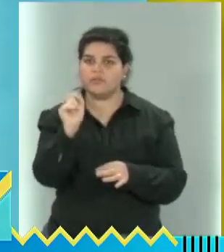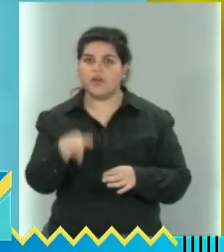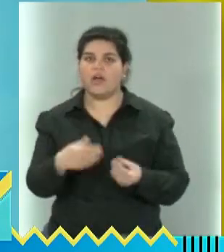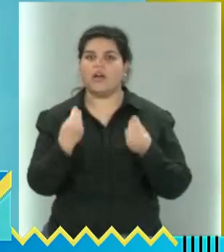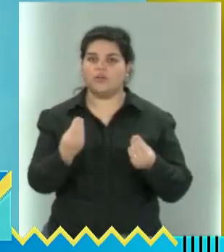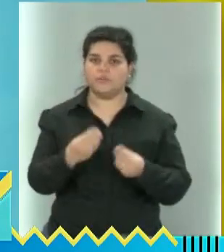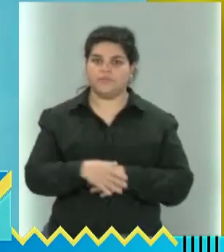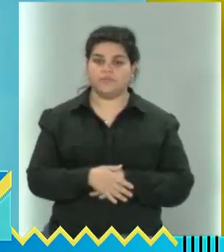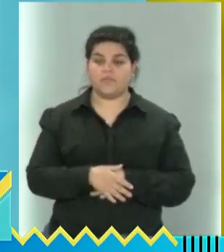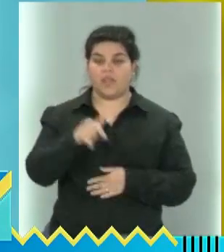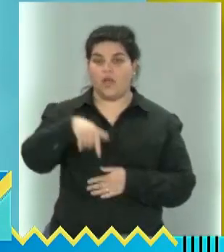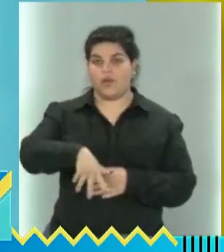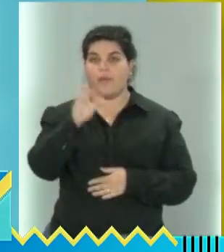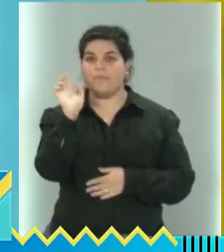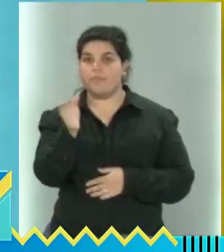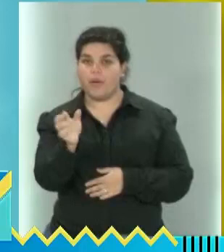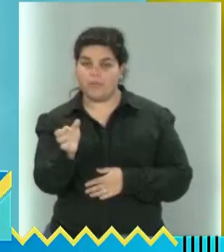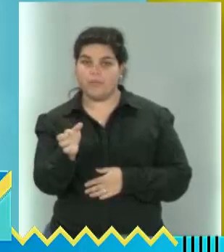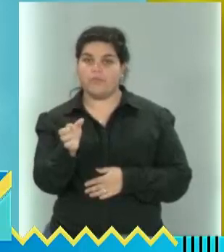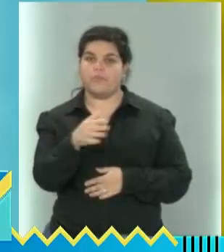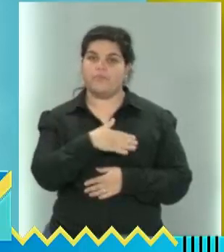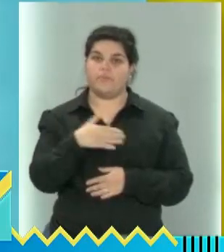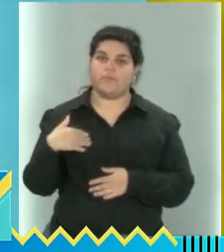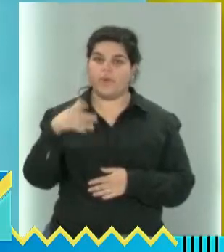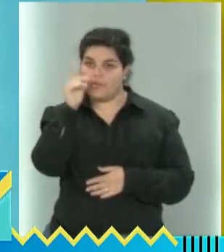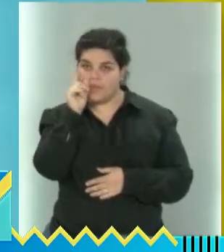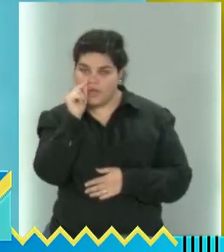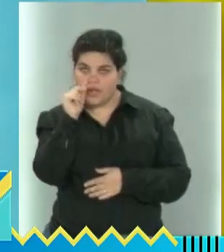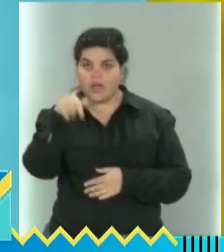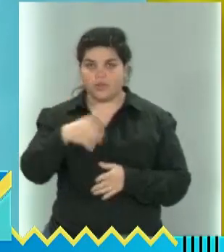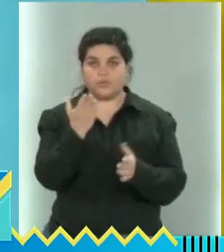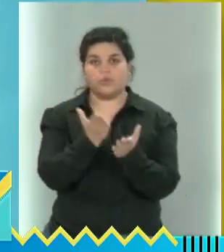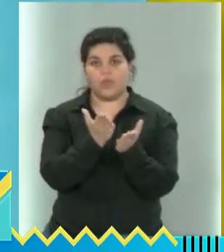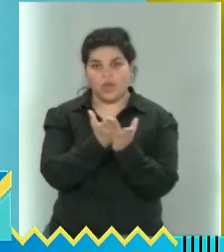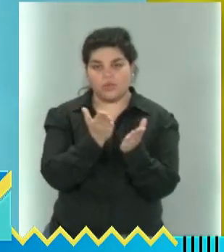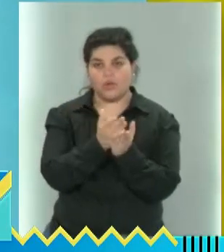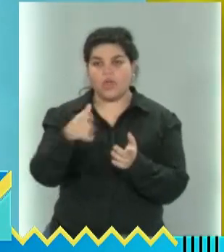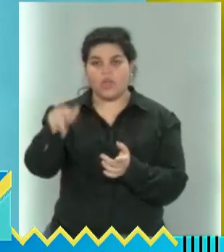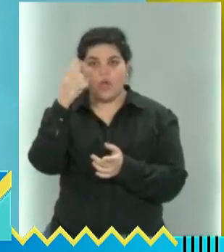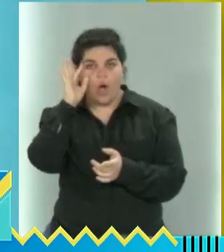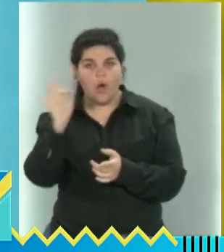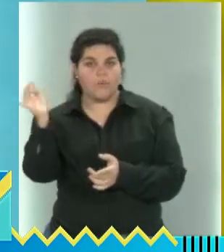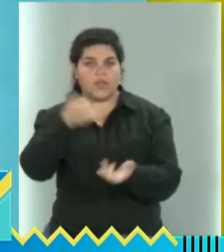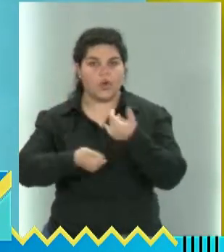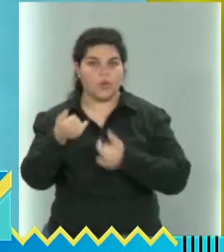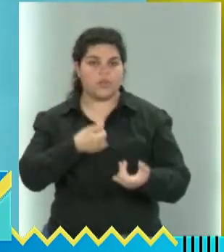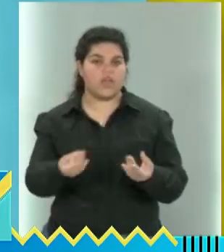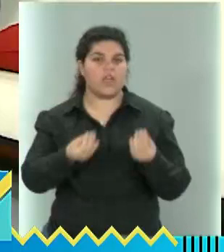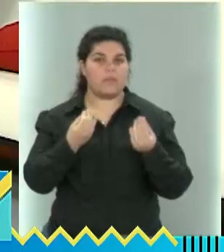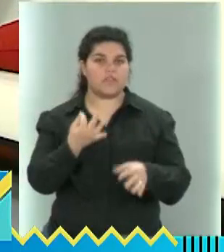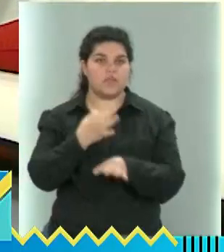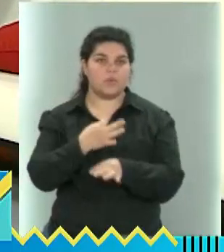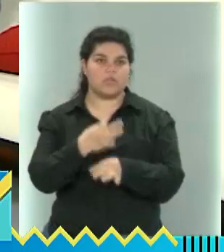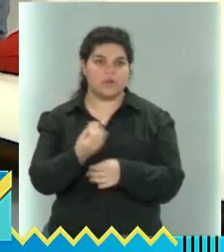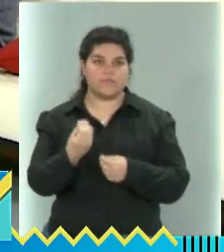padres de chicos que están estudiando, ¿sí? En distintos niveles también. Y ellos nos van a decir, bueno, qué piensan de esta educación. Voy a